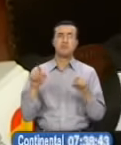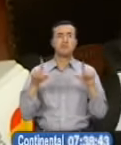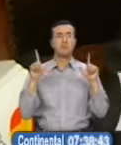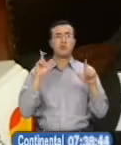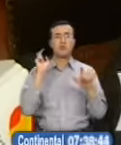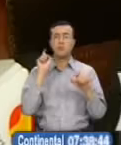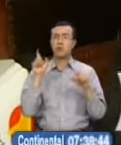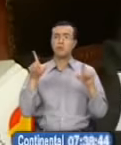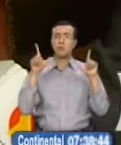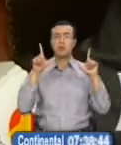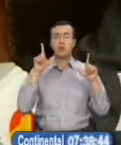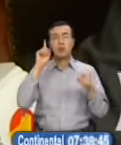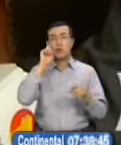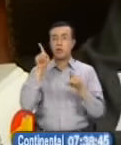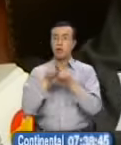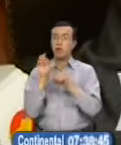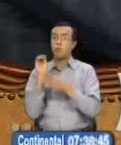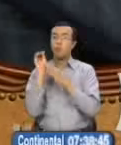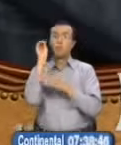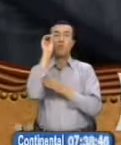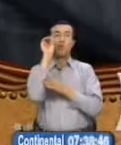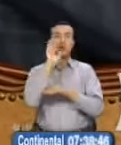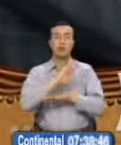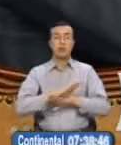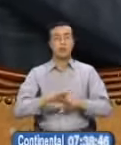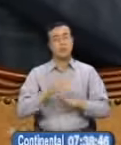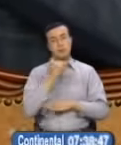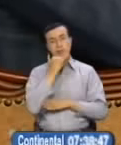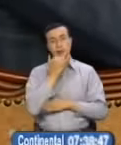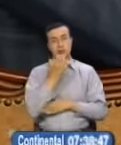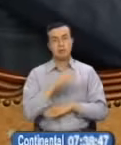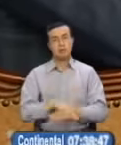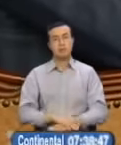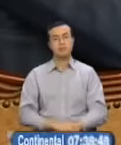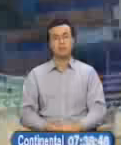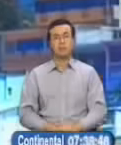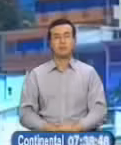la parte con la que está de acuerdo como titular. Alex Llanos, Ecuador TV.